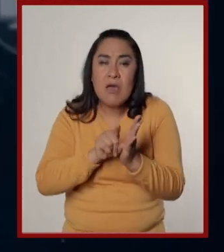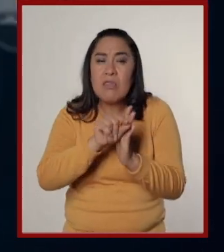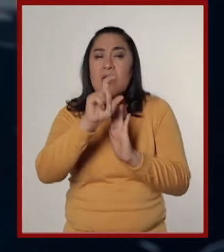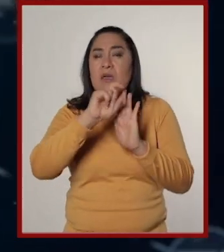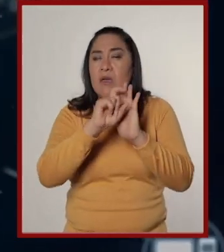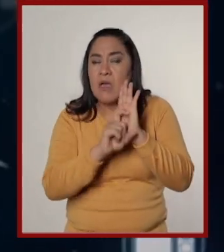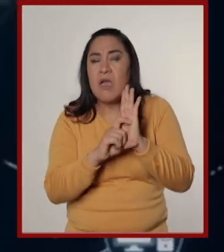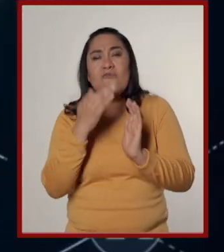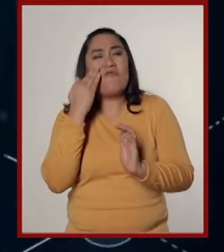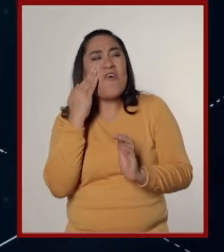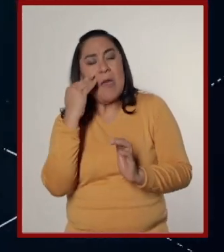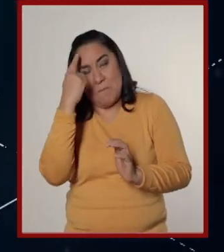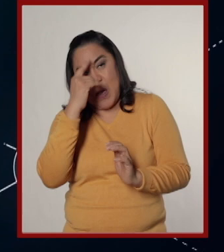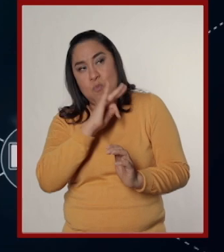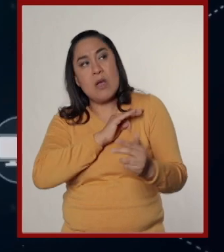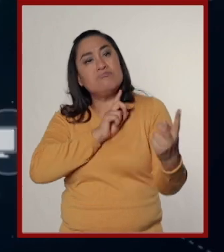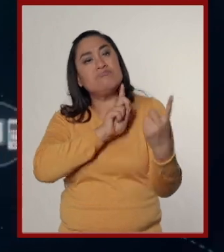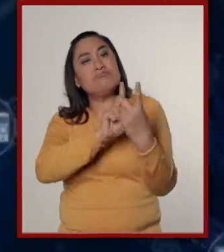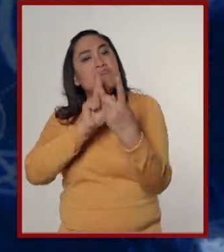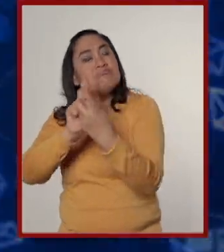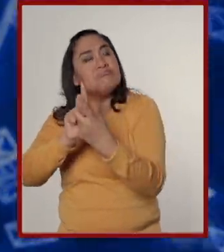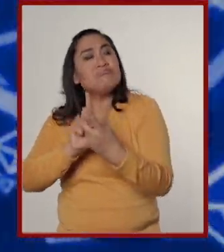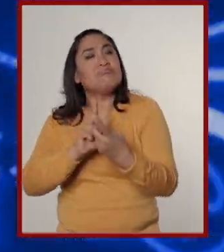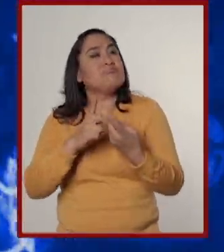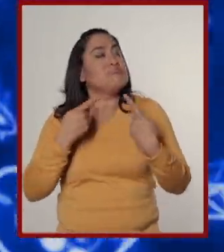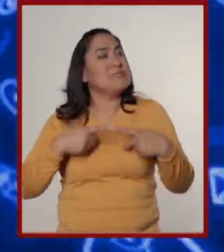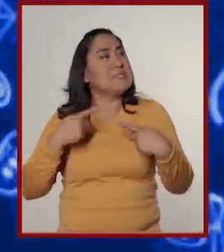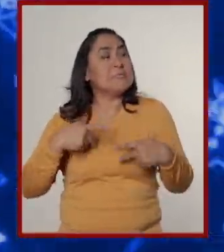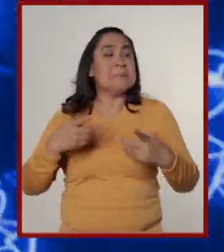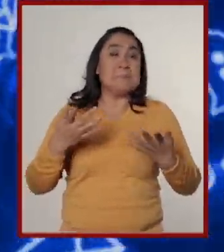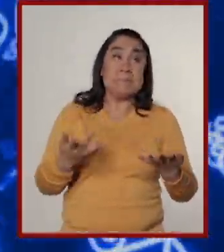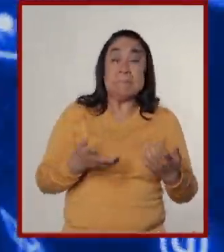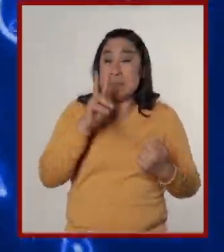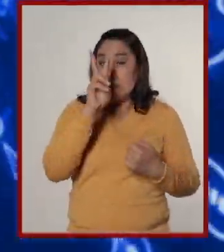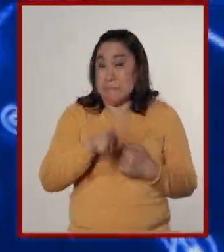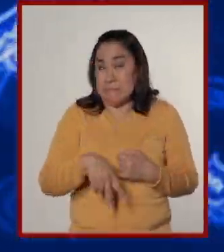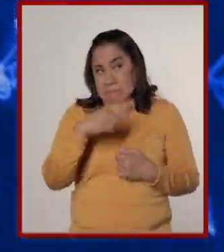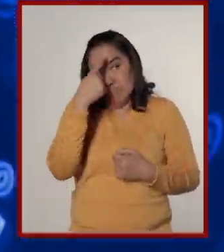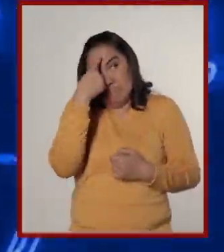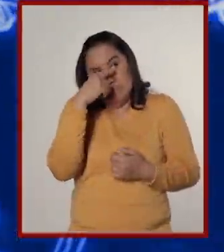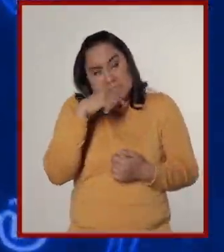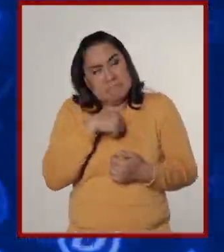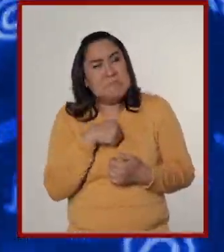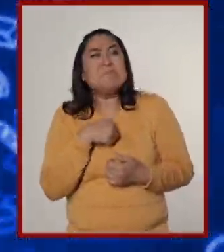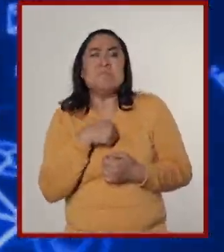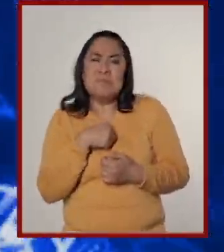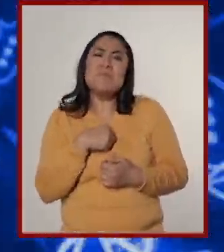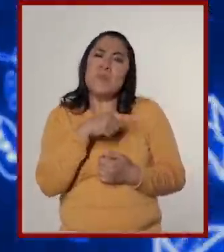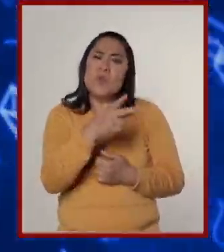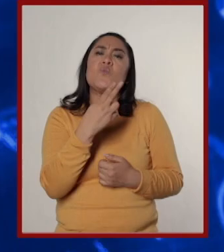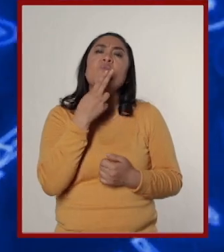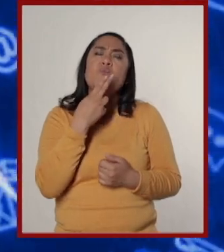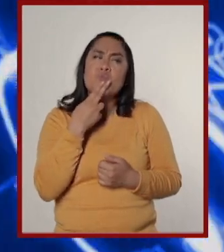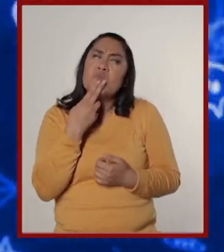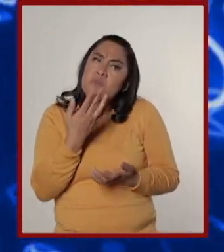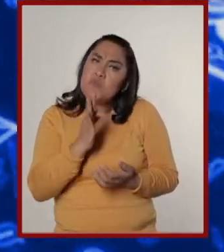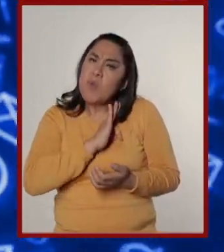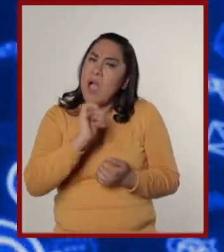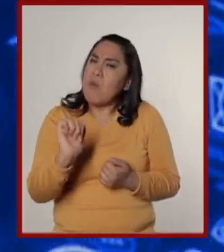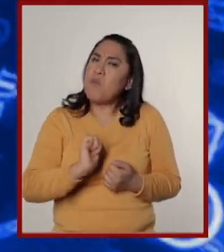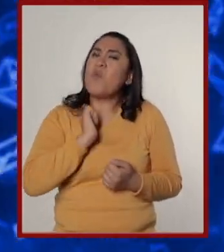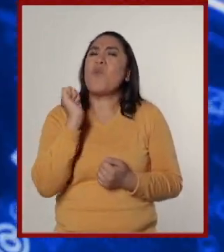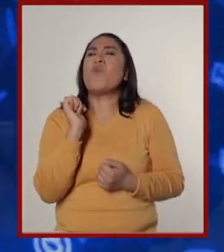De acortar distancias o facilitar estos encuentros. Creo que hay muchas posibilidades que se nos han abierto